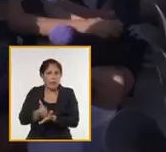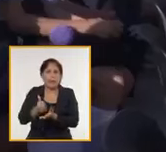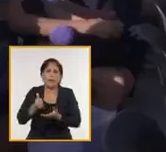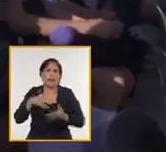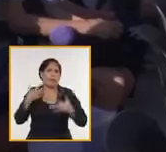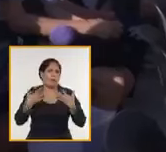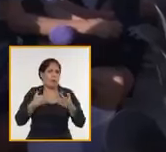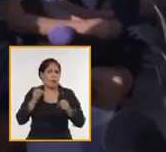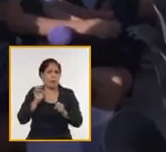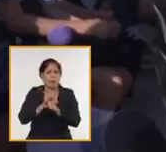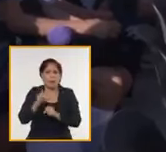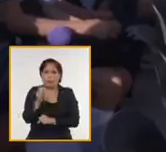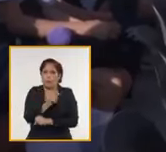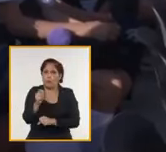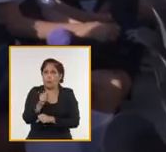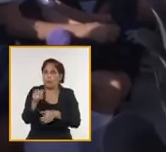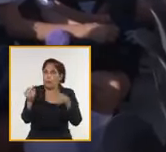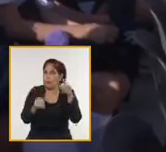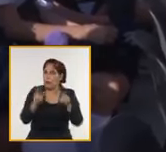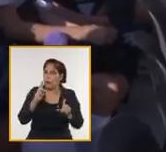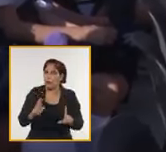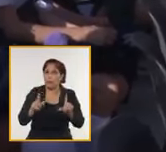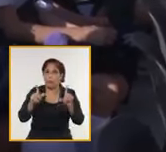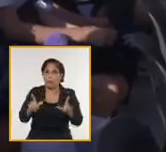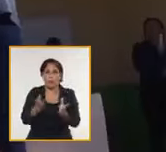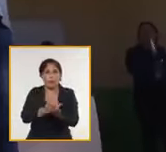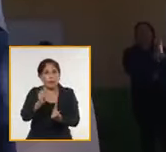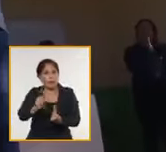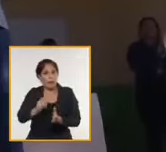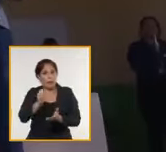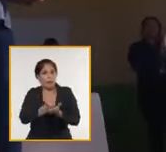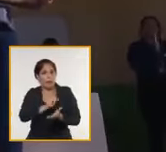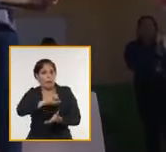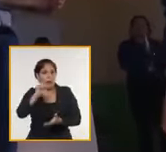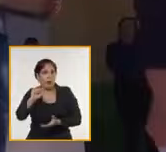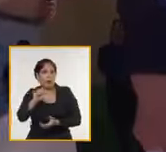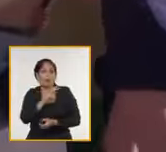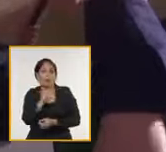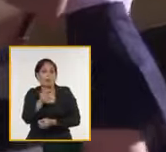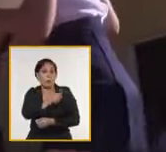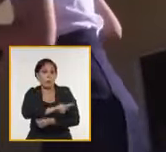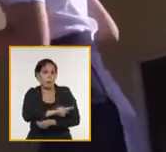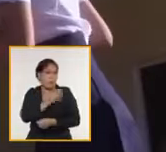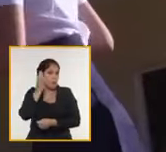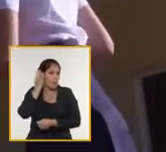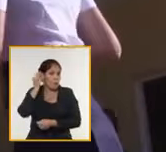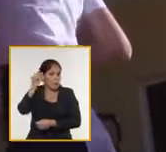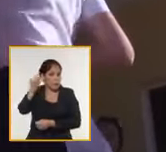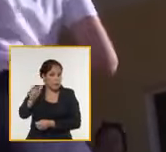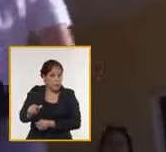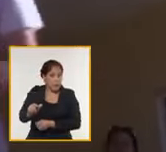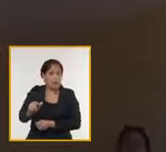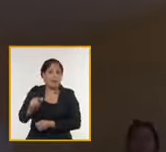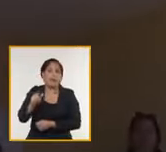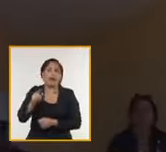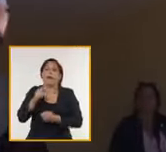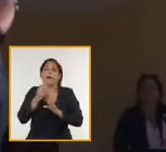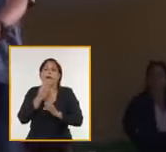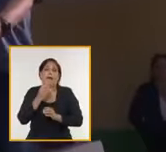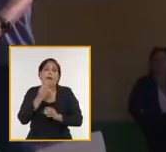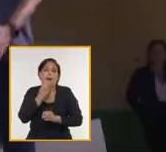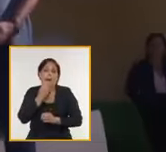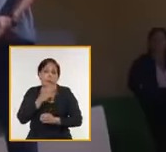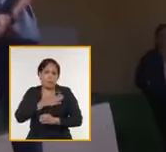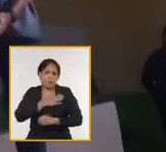Conocimiento. Durante el encuentro se reconocieron a estudiantes destacados como Jennifer García González del IPBC Luis